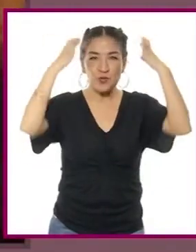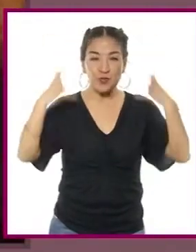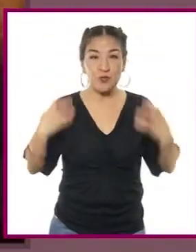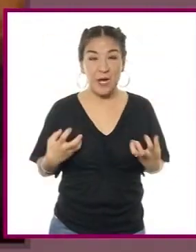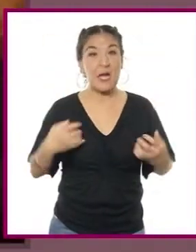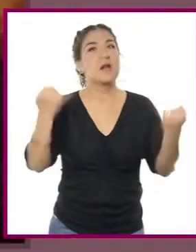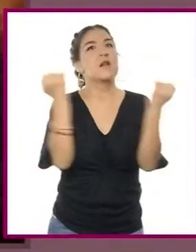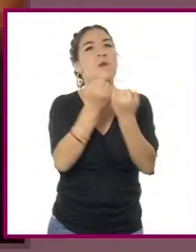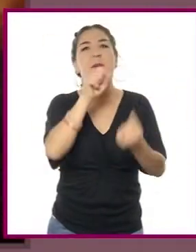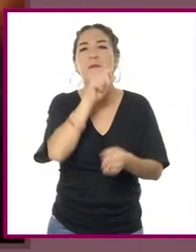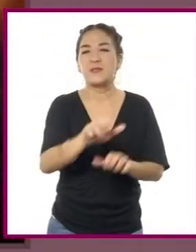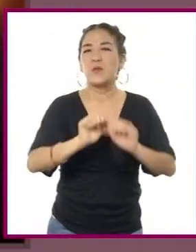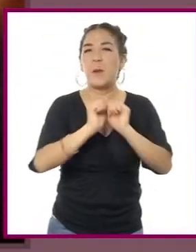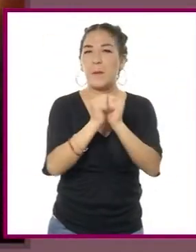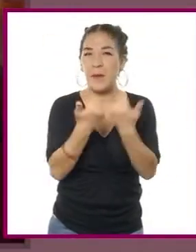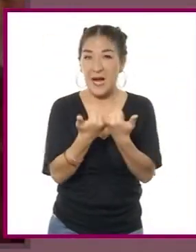pan.